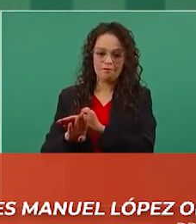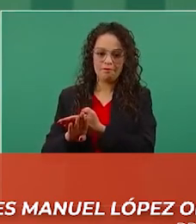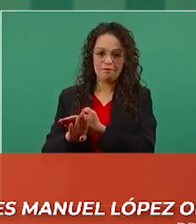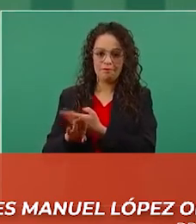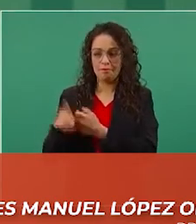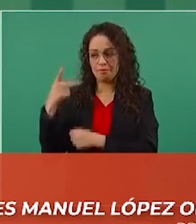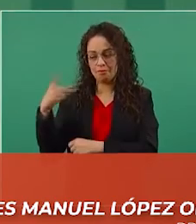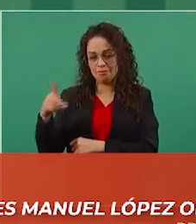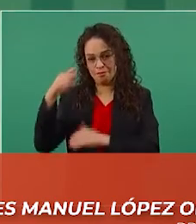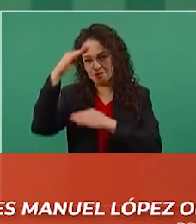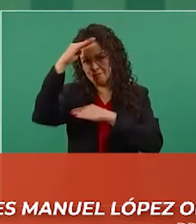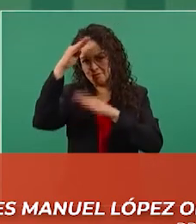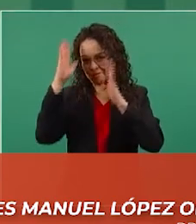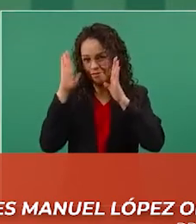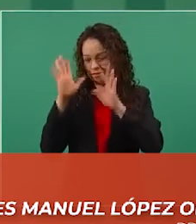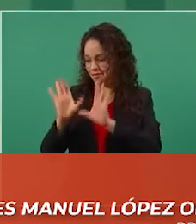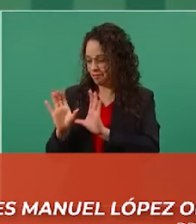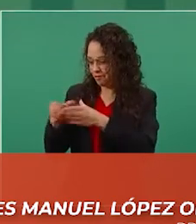conservadores.